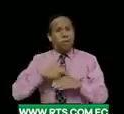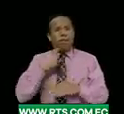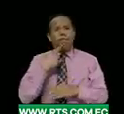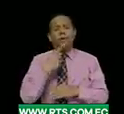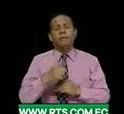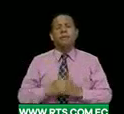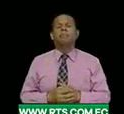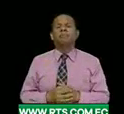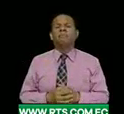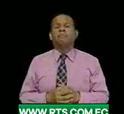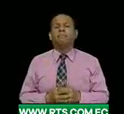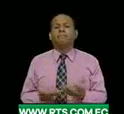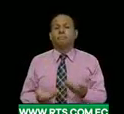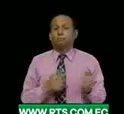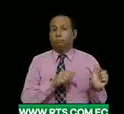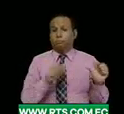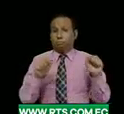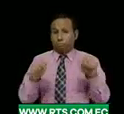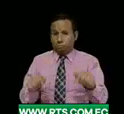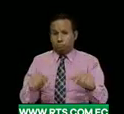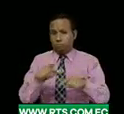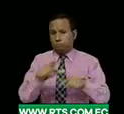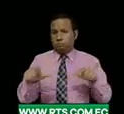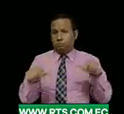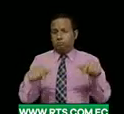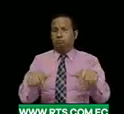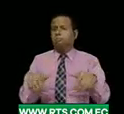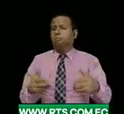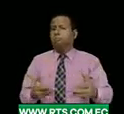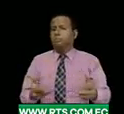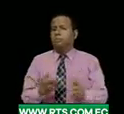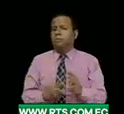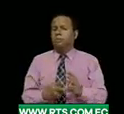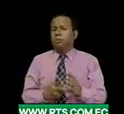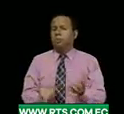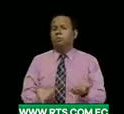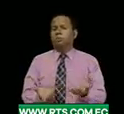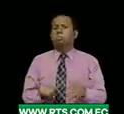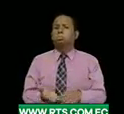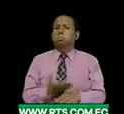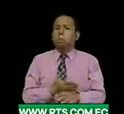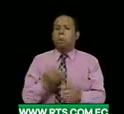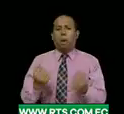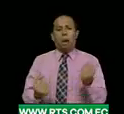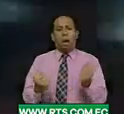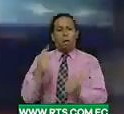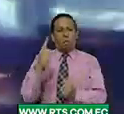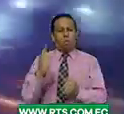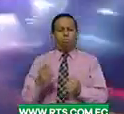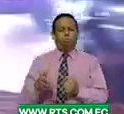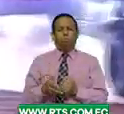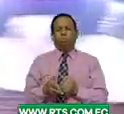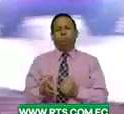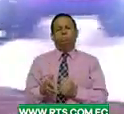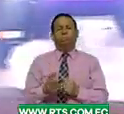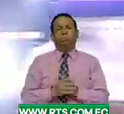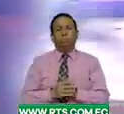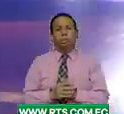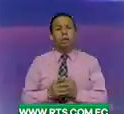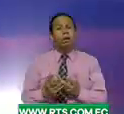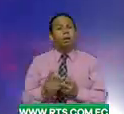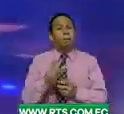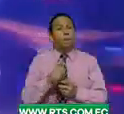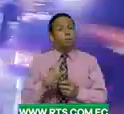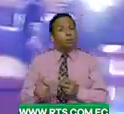es que hasta aquí, en este punto, de repente avanzaba un vehículo del cual se bajaron